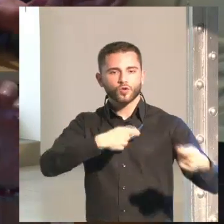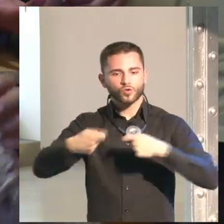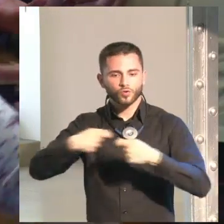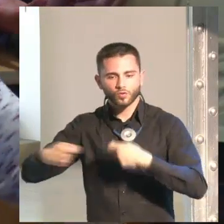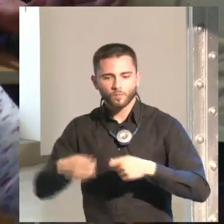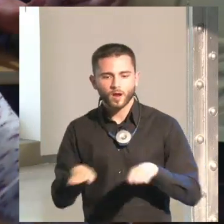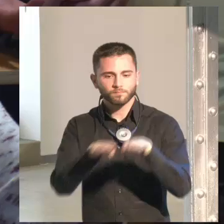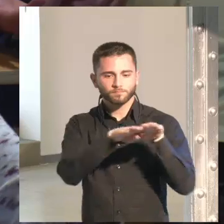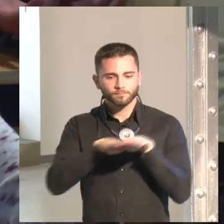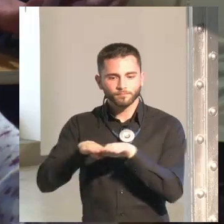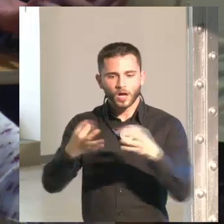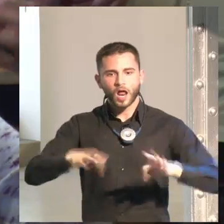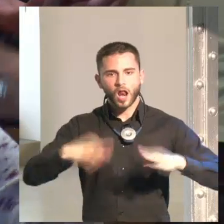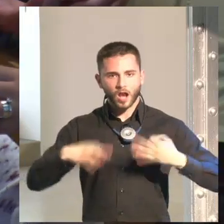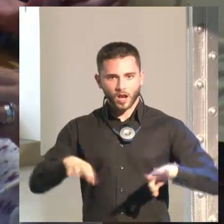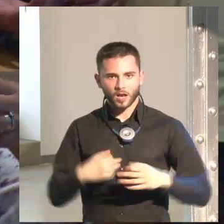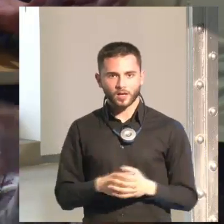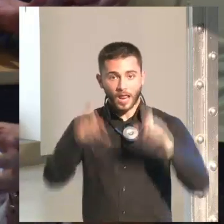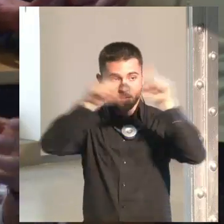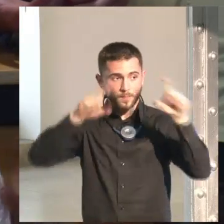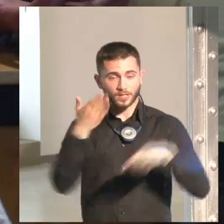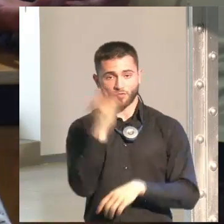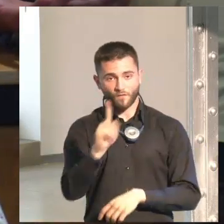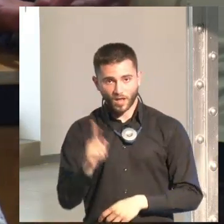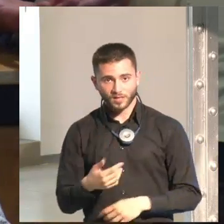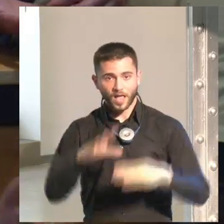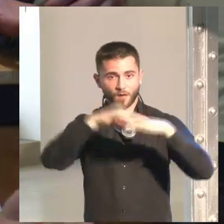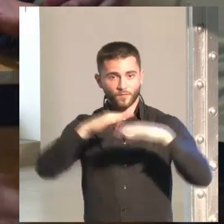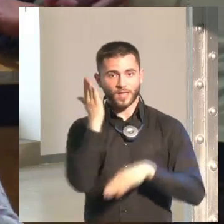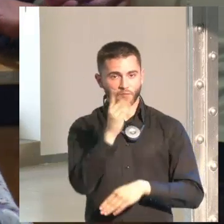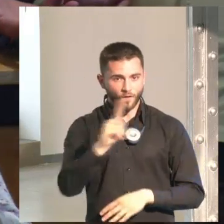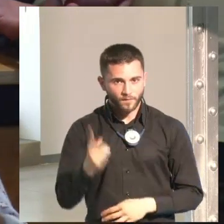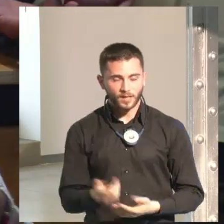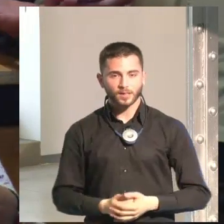y no les afecte ni a las empresas, ni a los estados, ni a los usuarios?